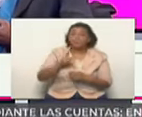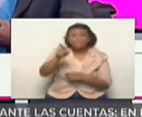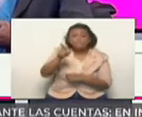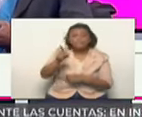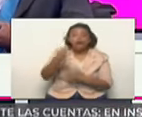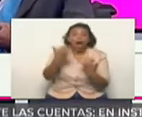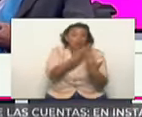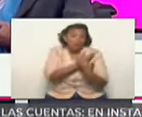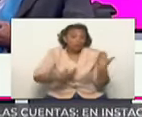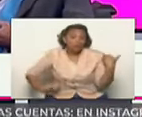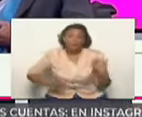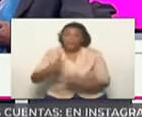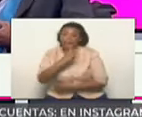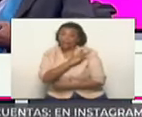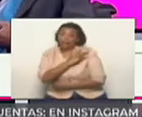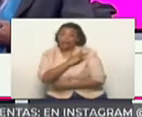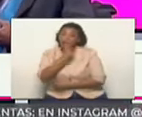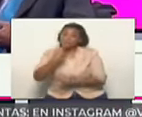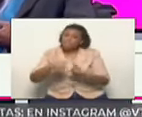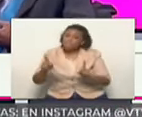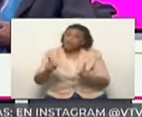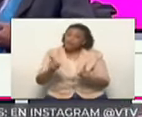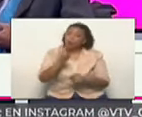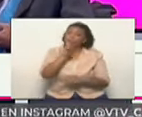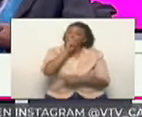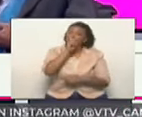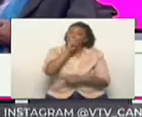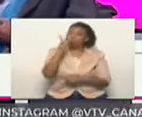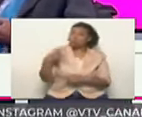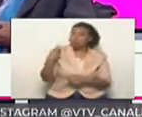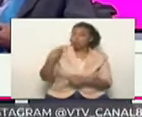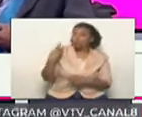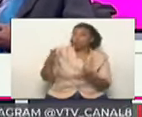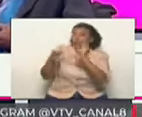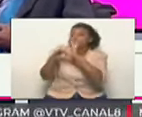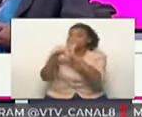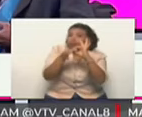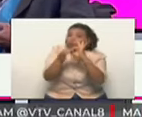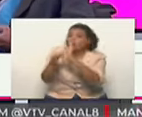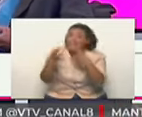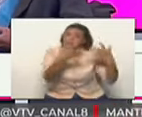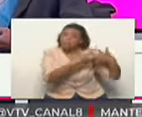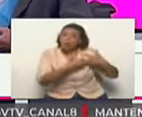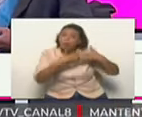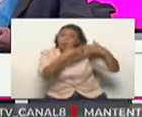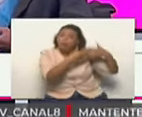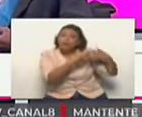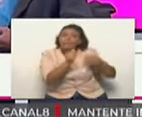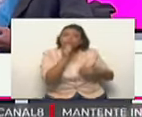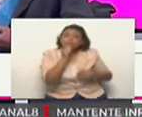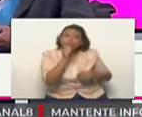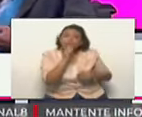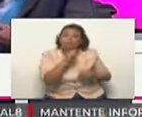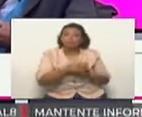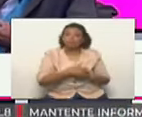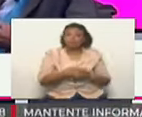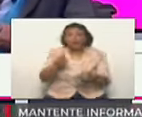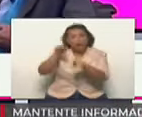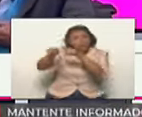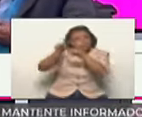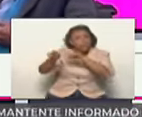jefe de Estado Lula, pero Lula parece estar cooptado o por Itamaraty o por el Departamento de Estado o por quién. Ya el casquillo, vale.